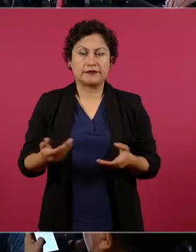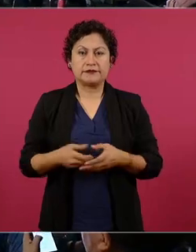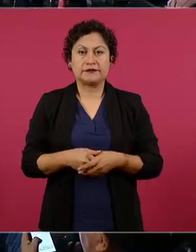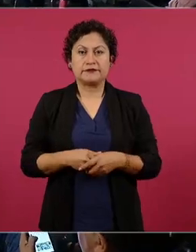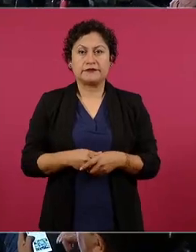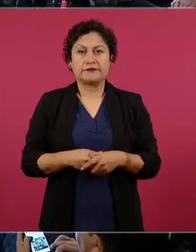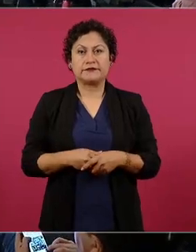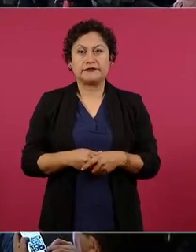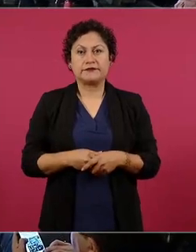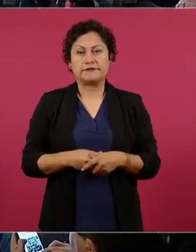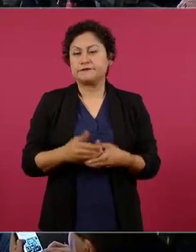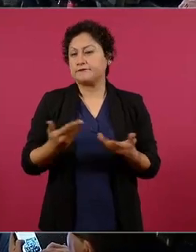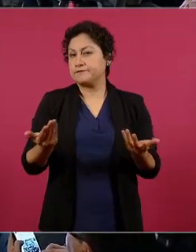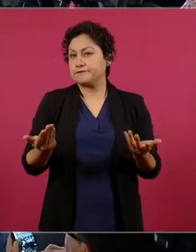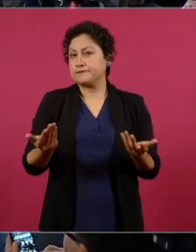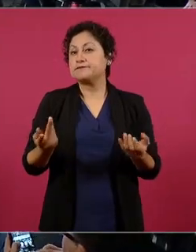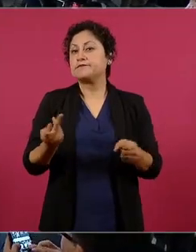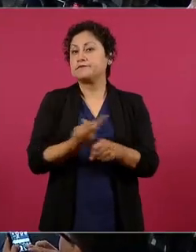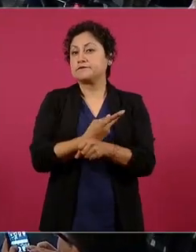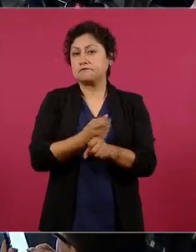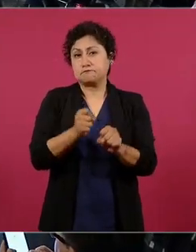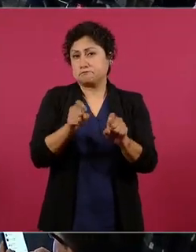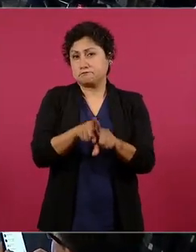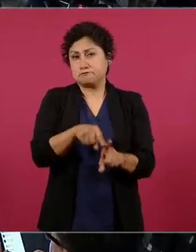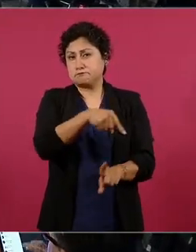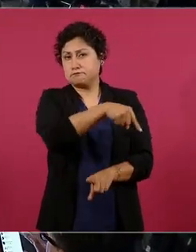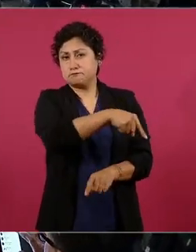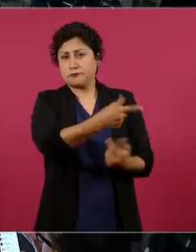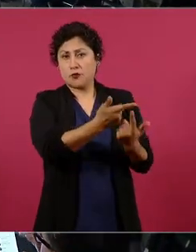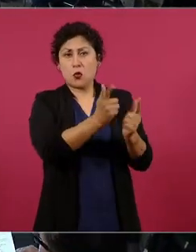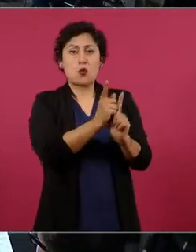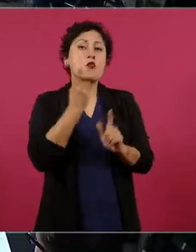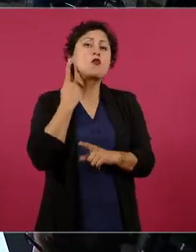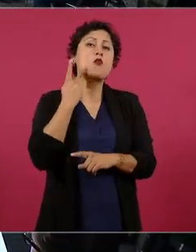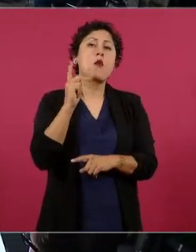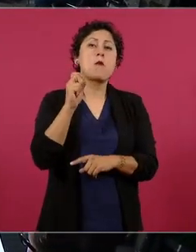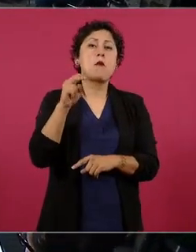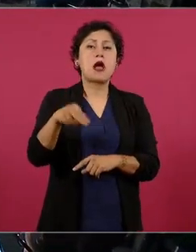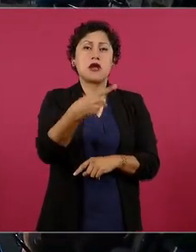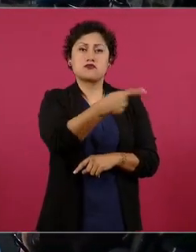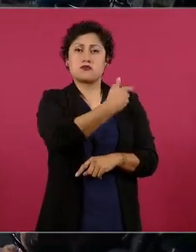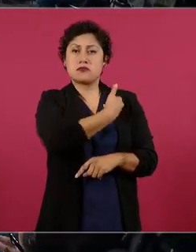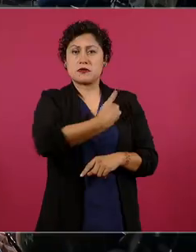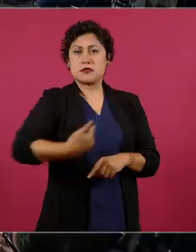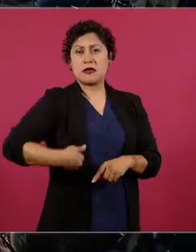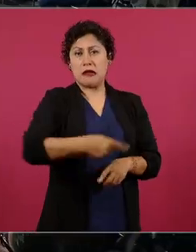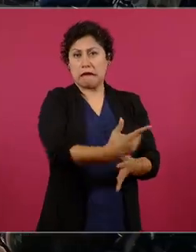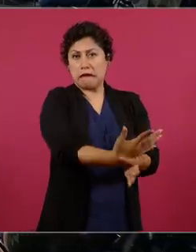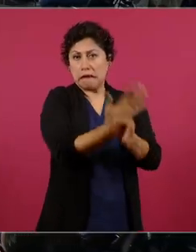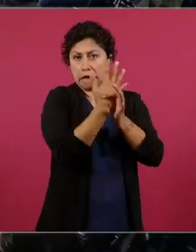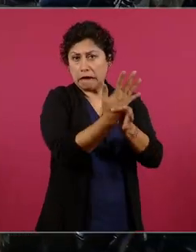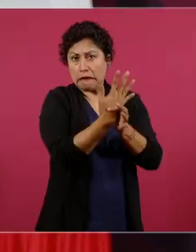el presidente del PAN a los programas de bienestar?